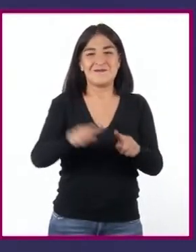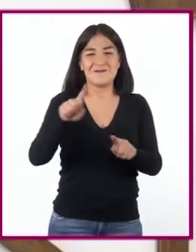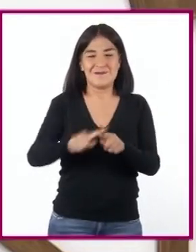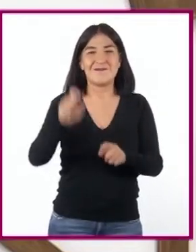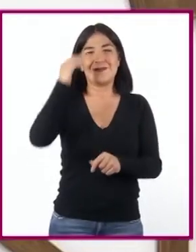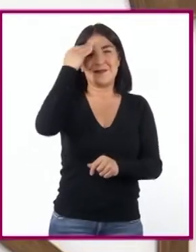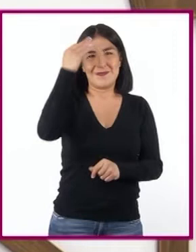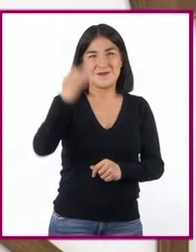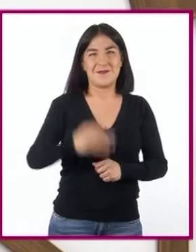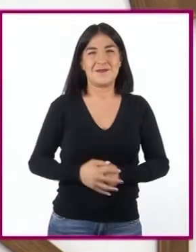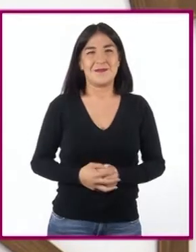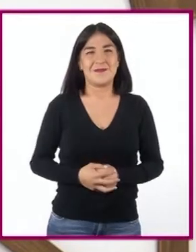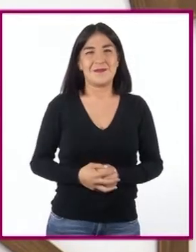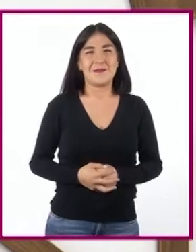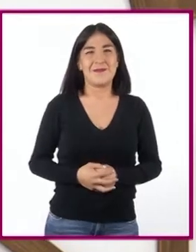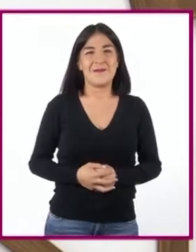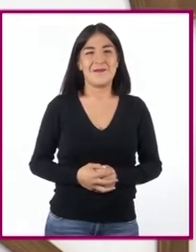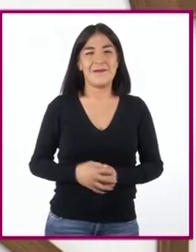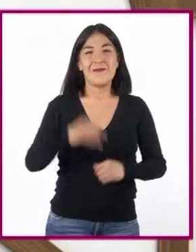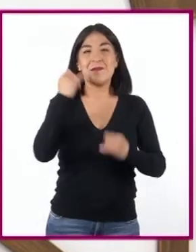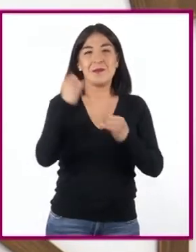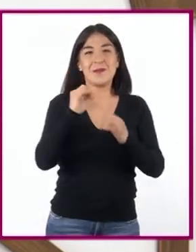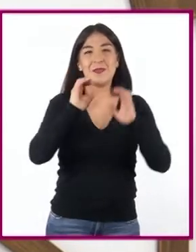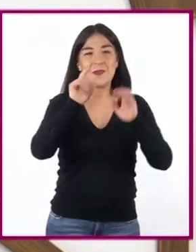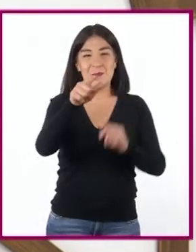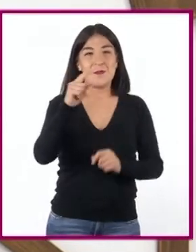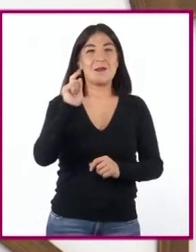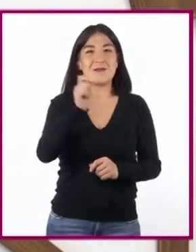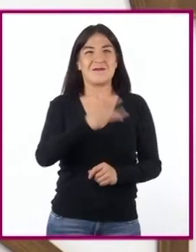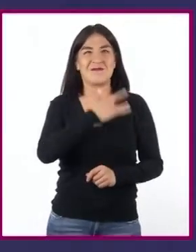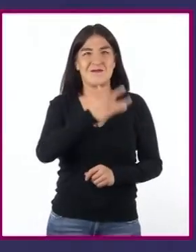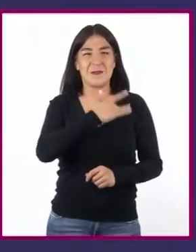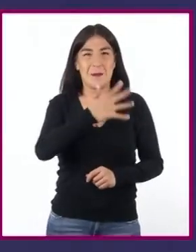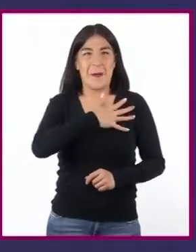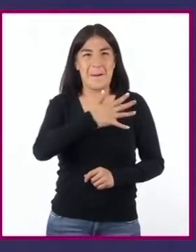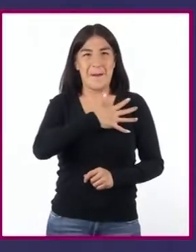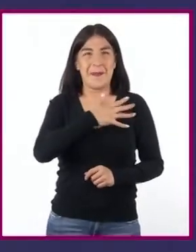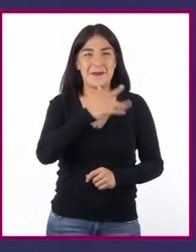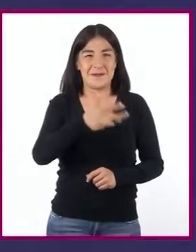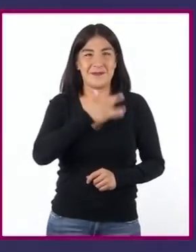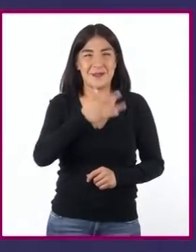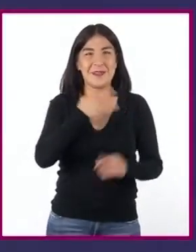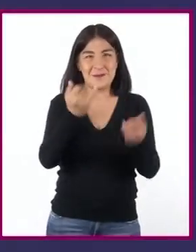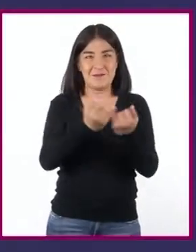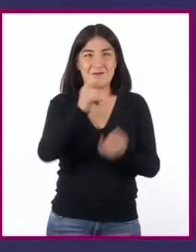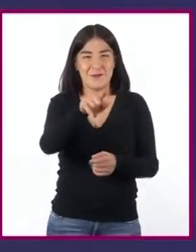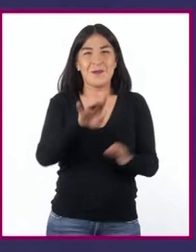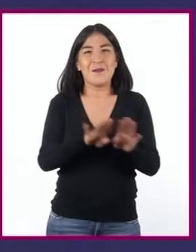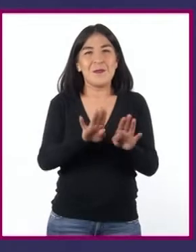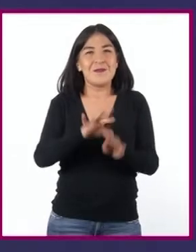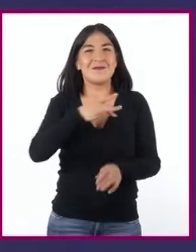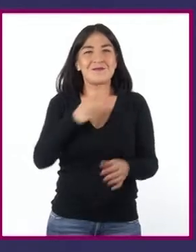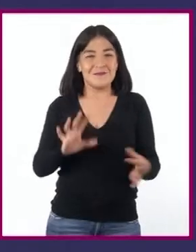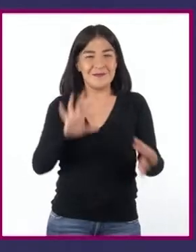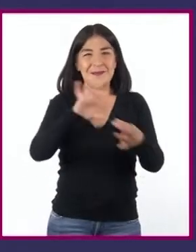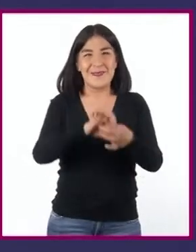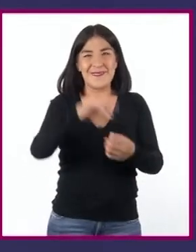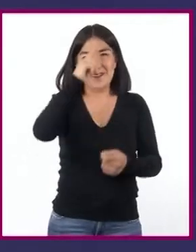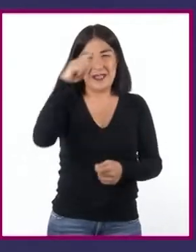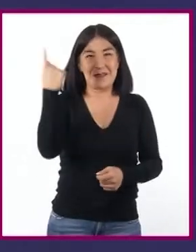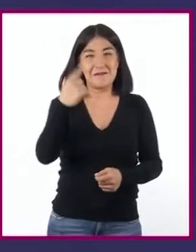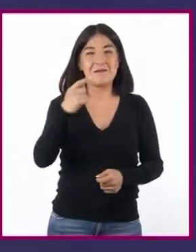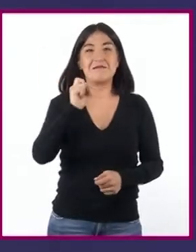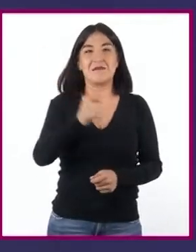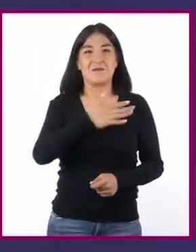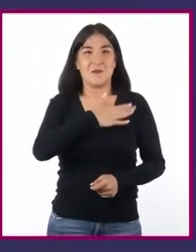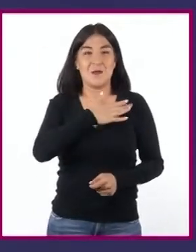tiempo. ¿Oyen el sonido de su corazón? ¿Pueden percibirlo fácilmente? ¿Es